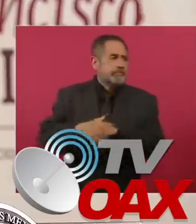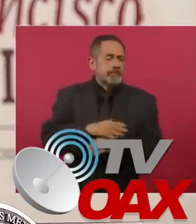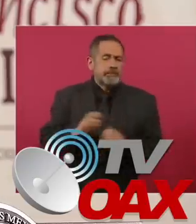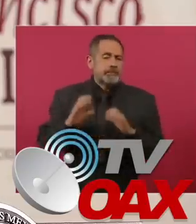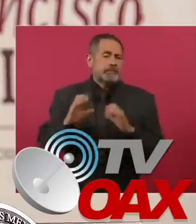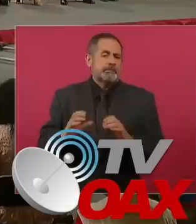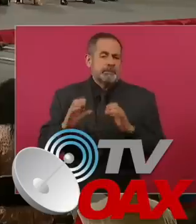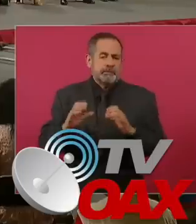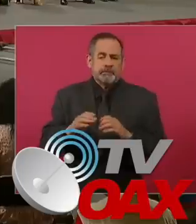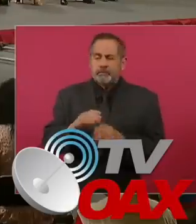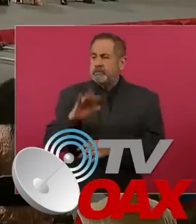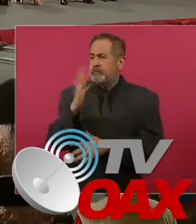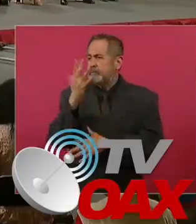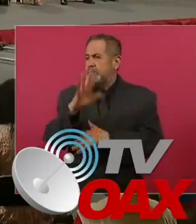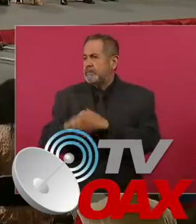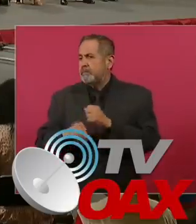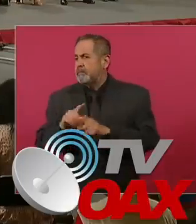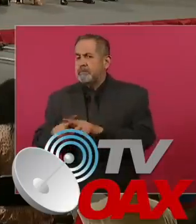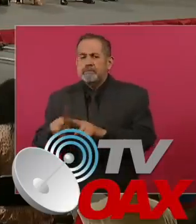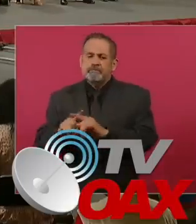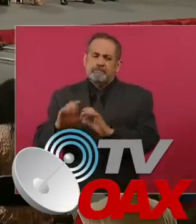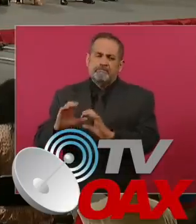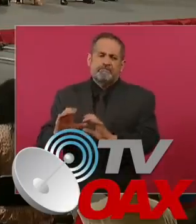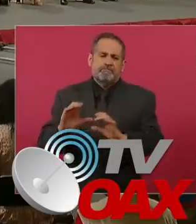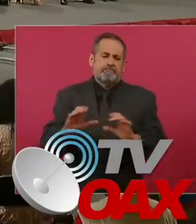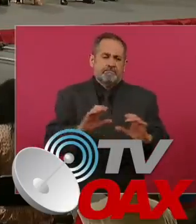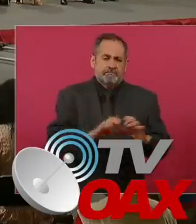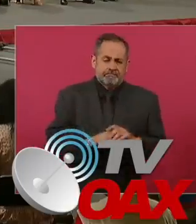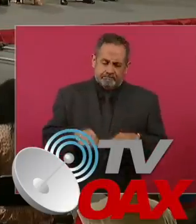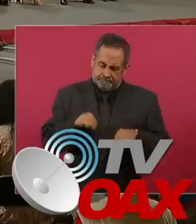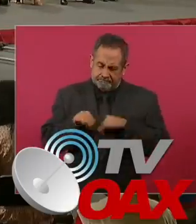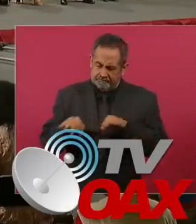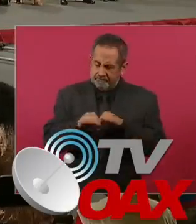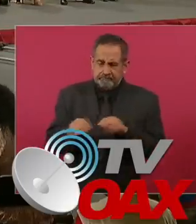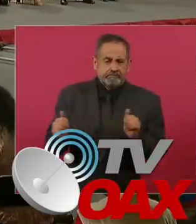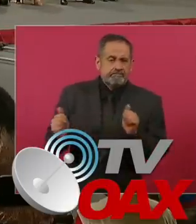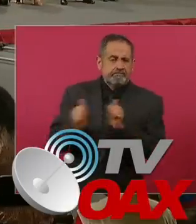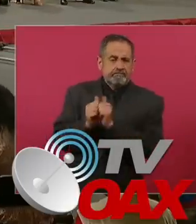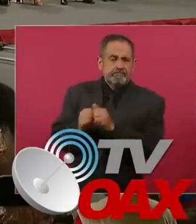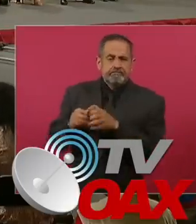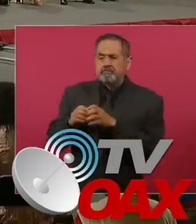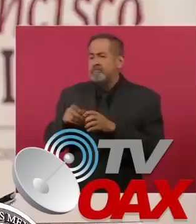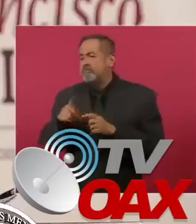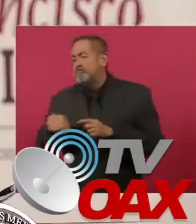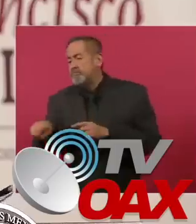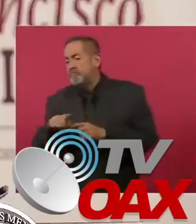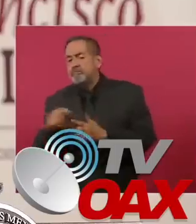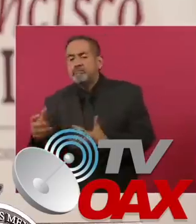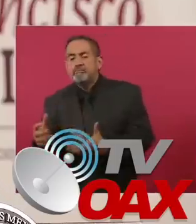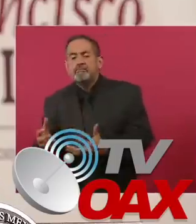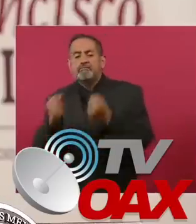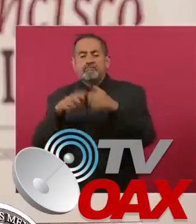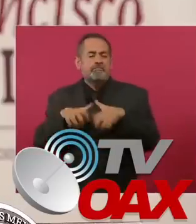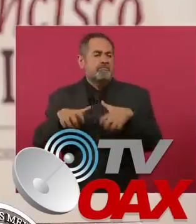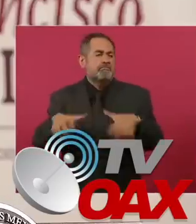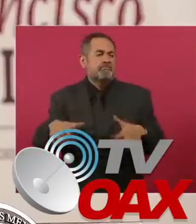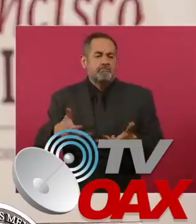preservar nuestra flora y fauna local, y trabajar conjuntamente en salvaguardar el vasto